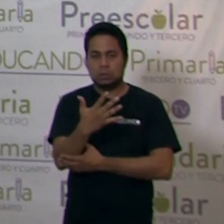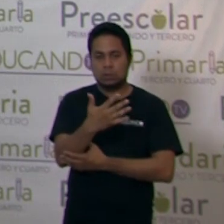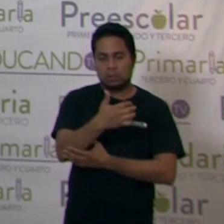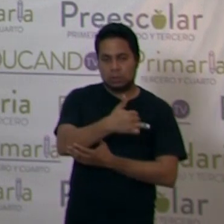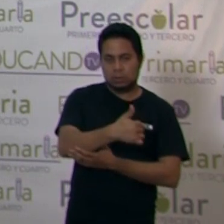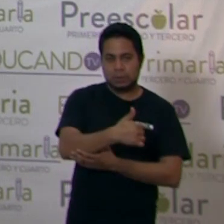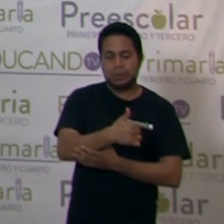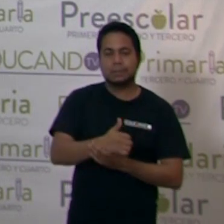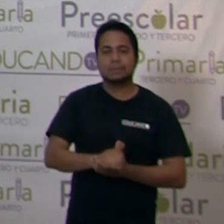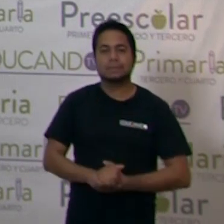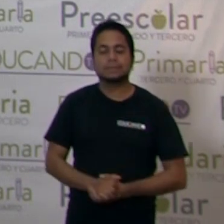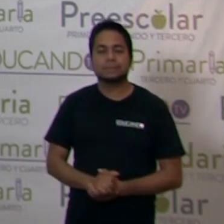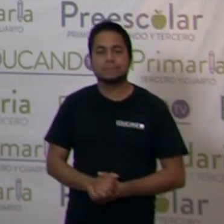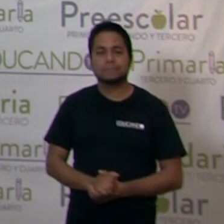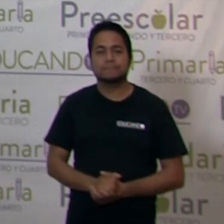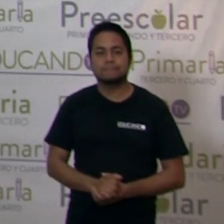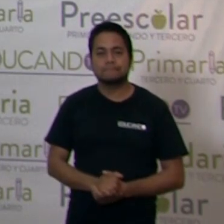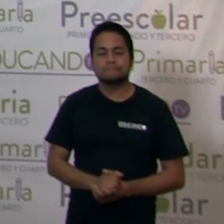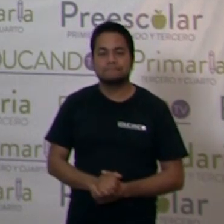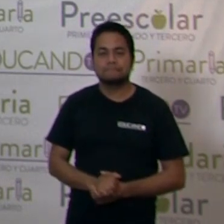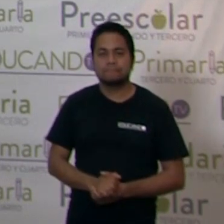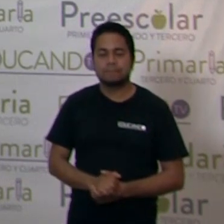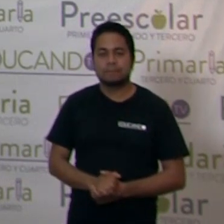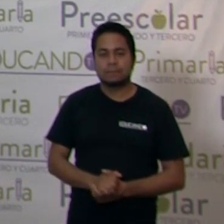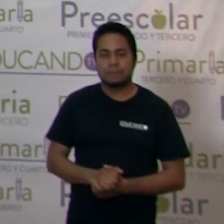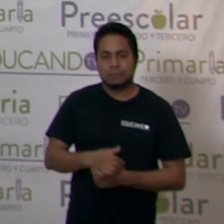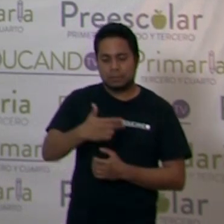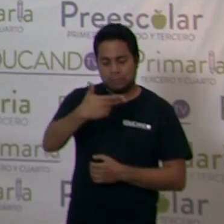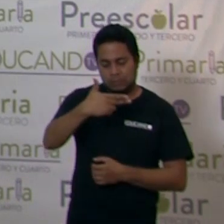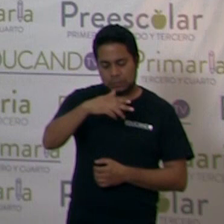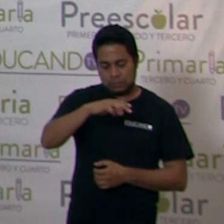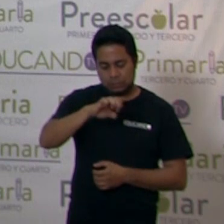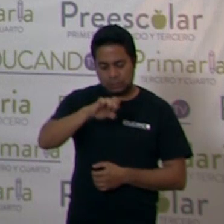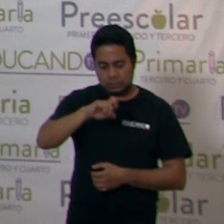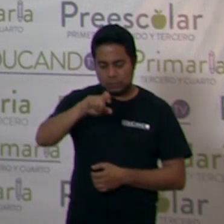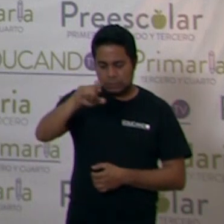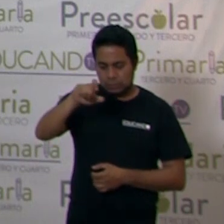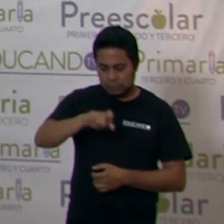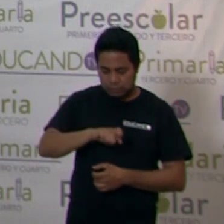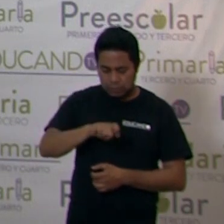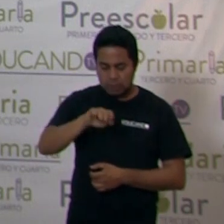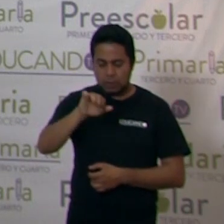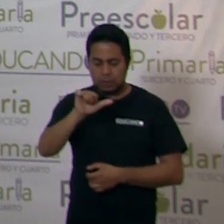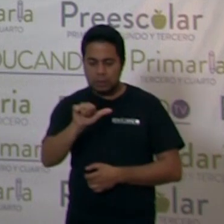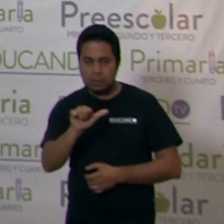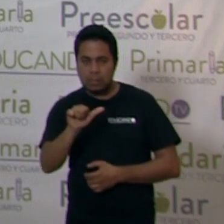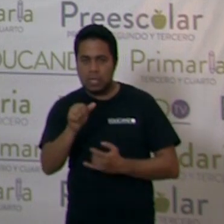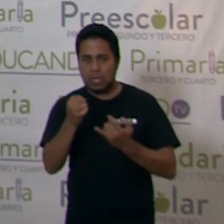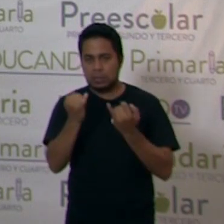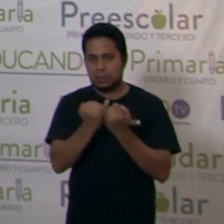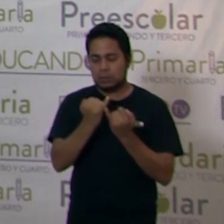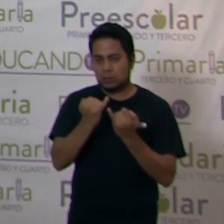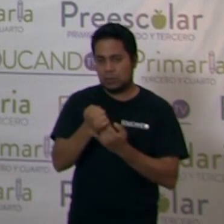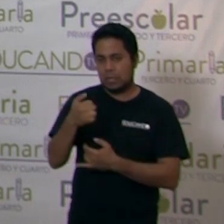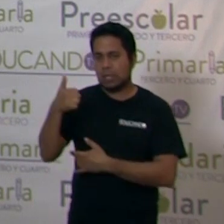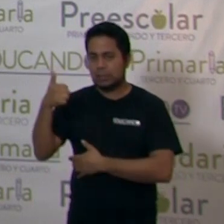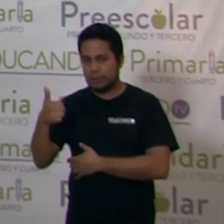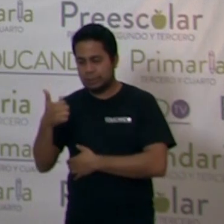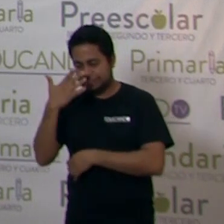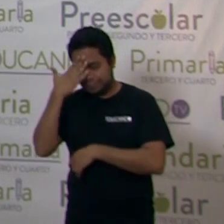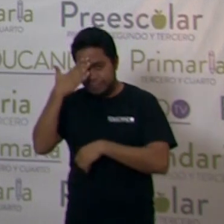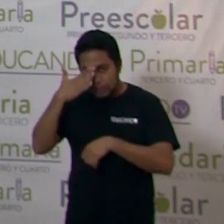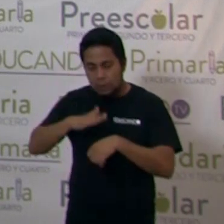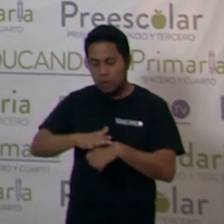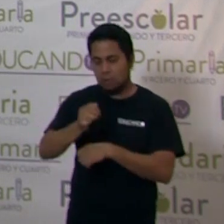seis exa exa es igual a seis grábatelo bien por favor para que no te